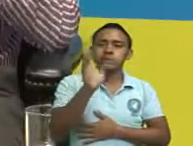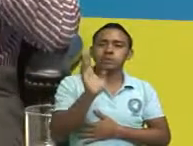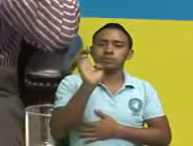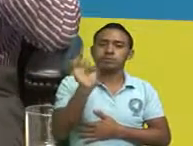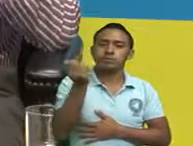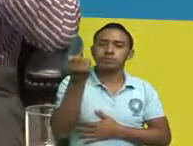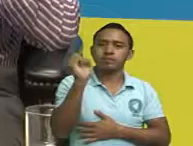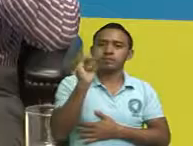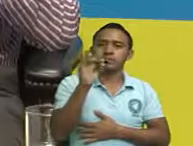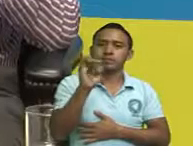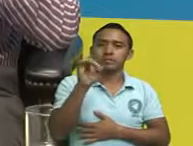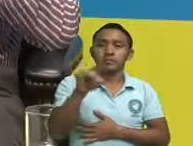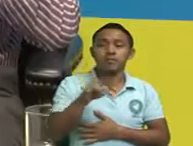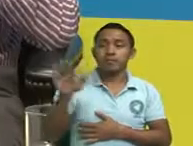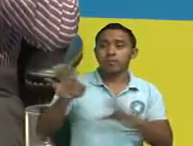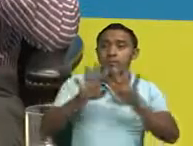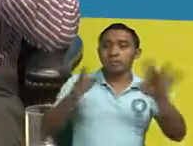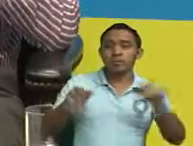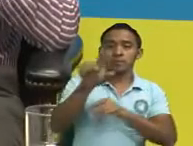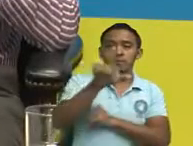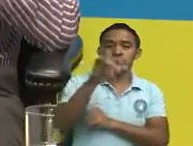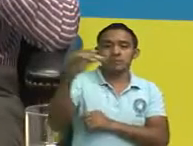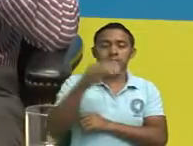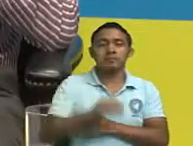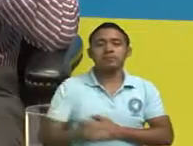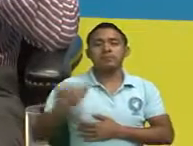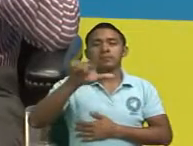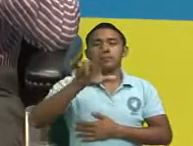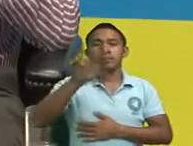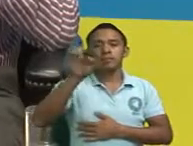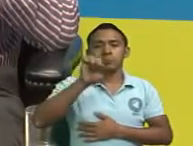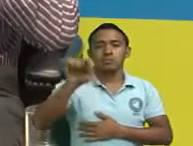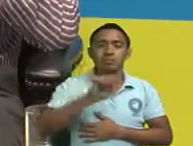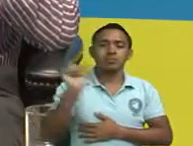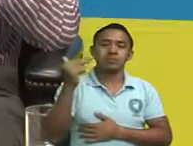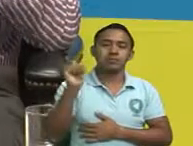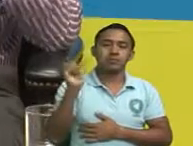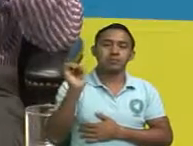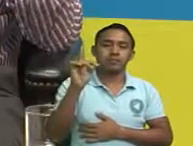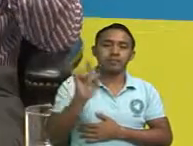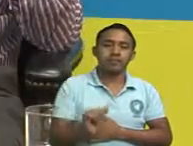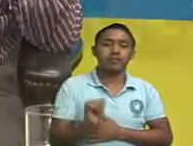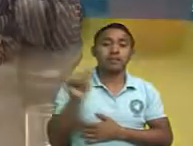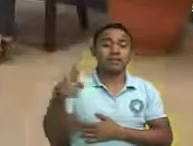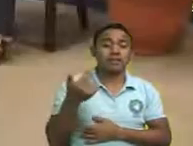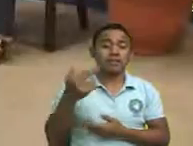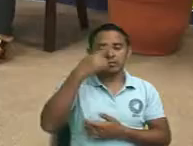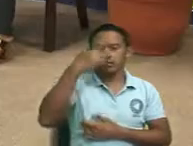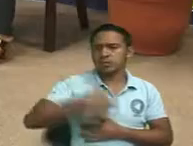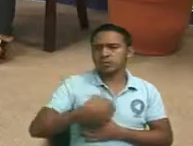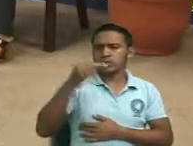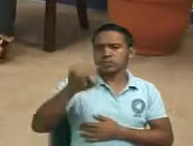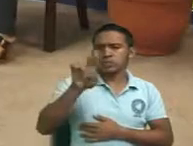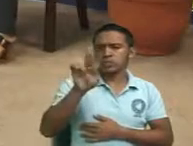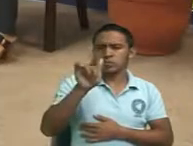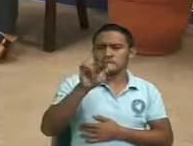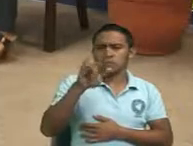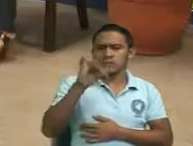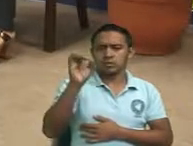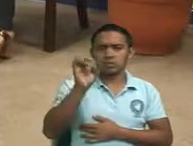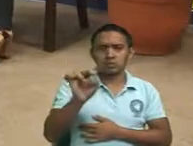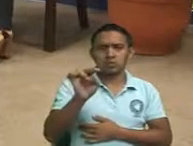tenemos a la licenciada Luz Amanda Velázquez, quien es nutricionista del Hospital Alemán Nicaragüense.